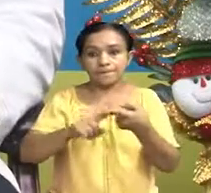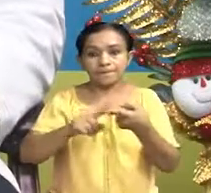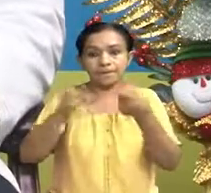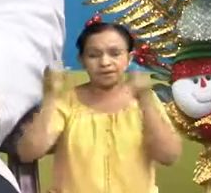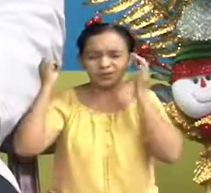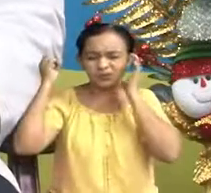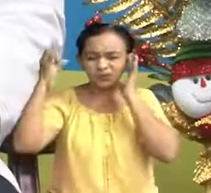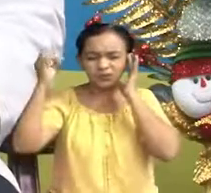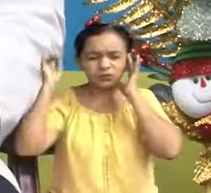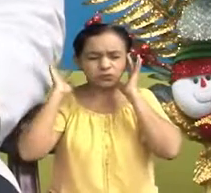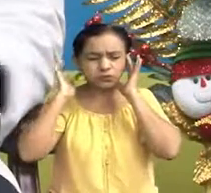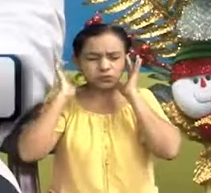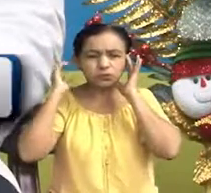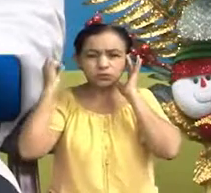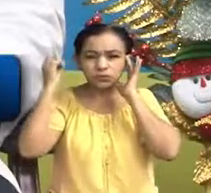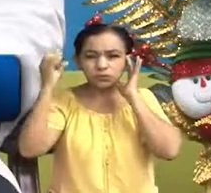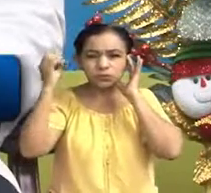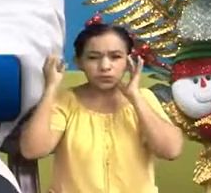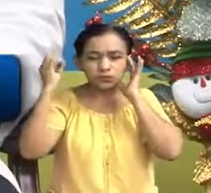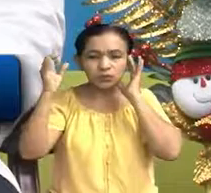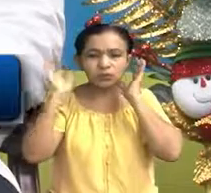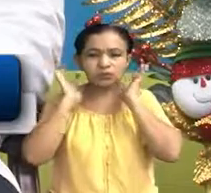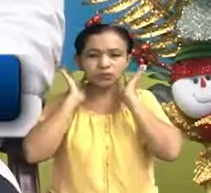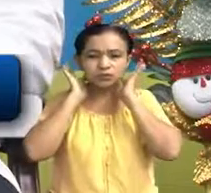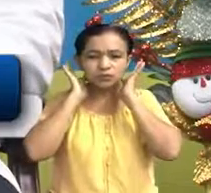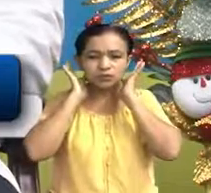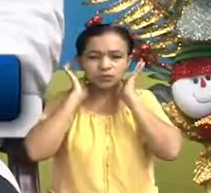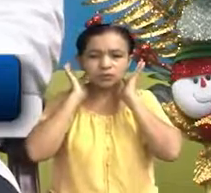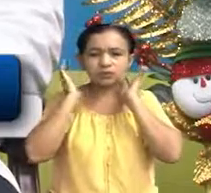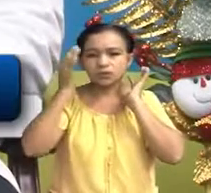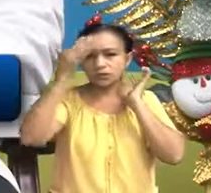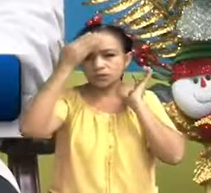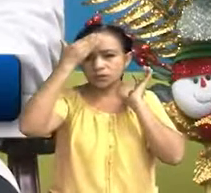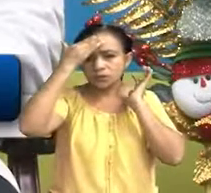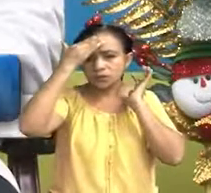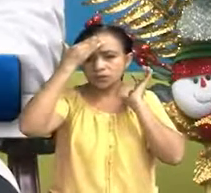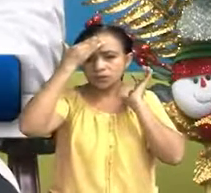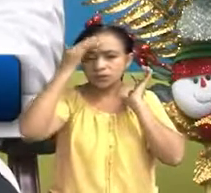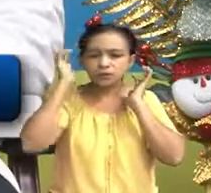de cabeza meramente a nivel lateral o frontal.